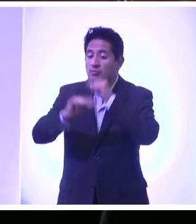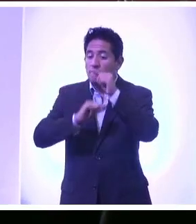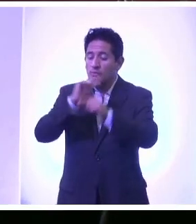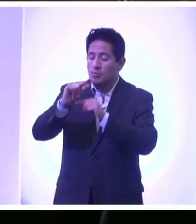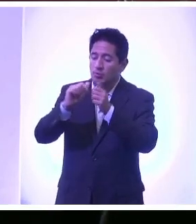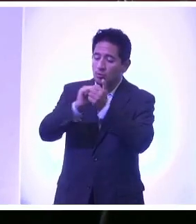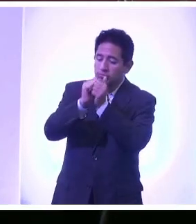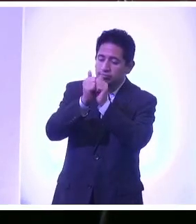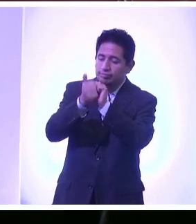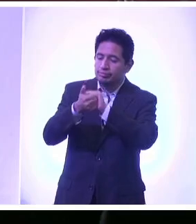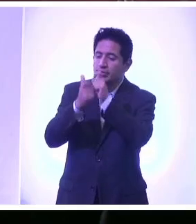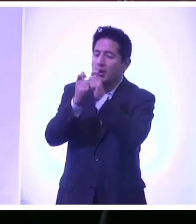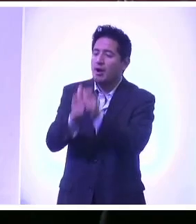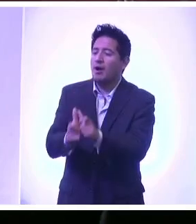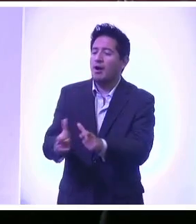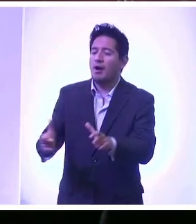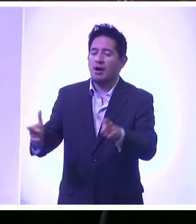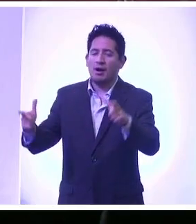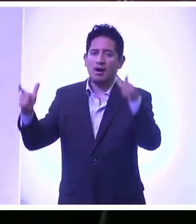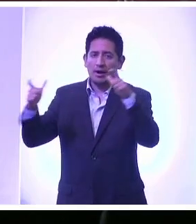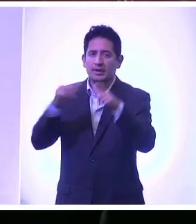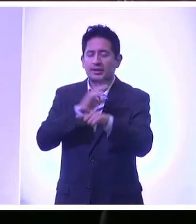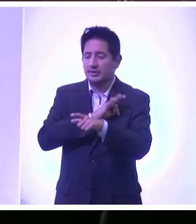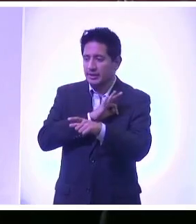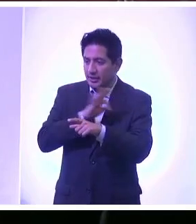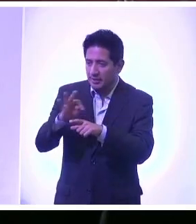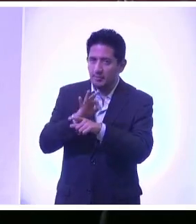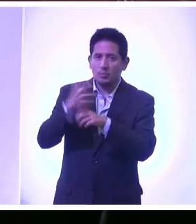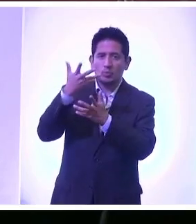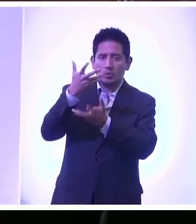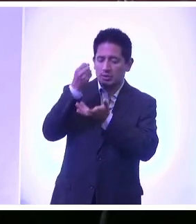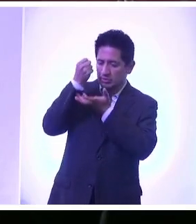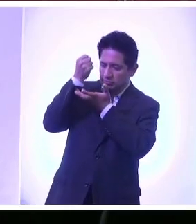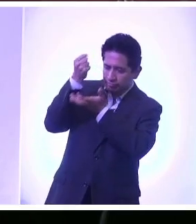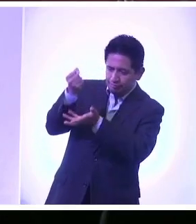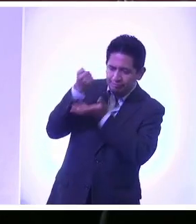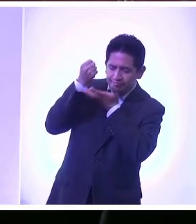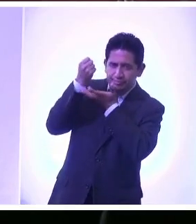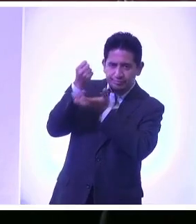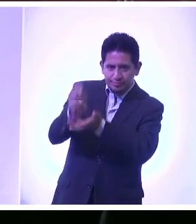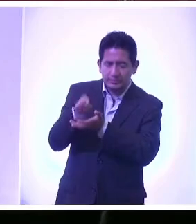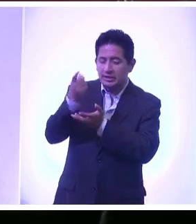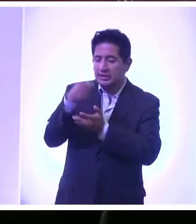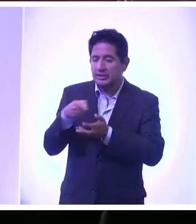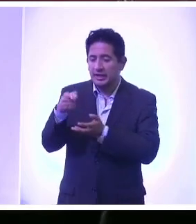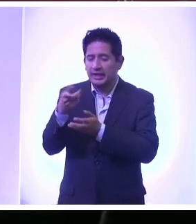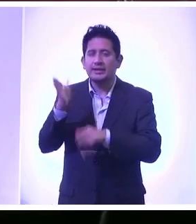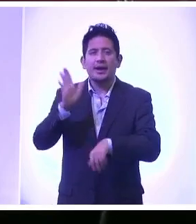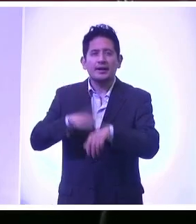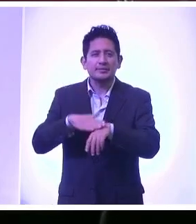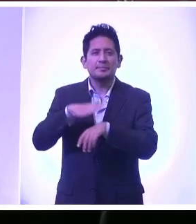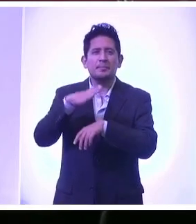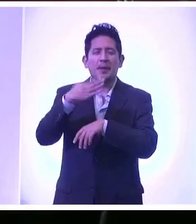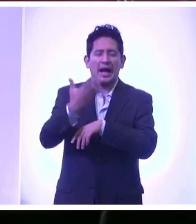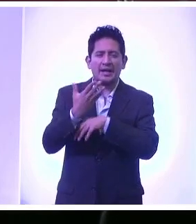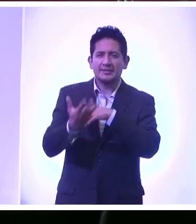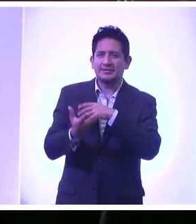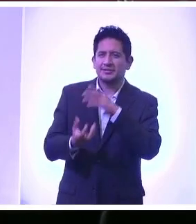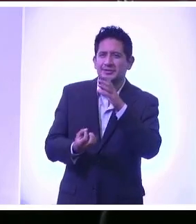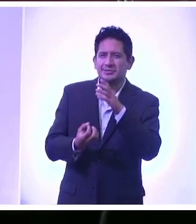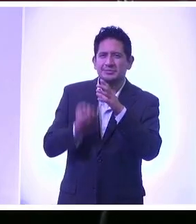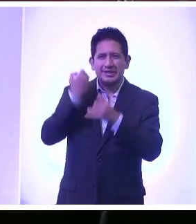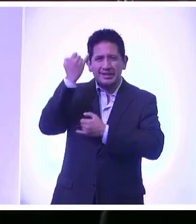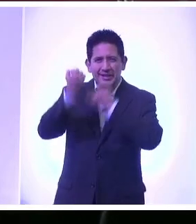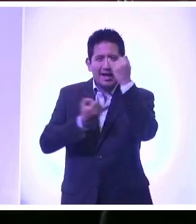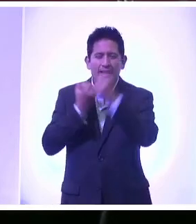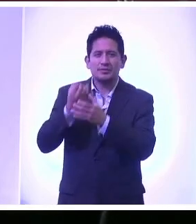puedan acceder a capitales que puedan implementar tecnología y que sean mucho más innovadoras todo eso cuando cuando